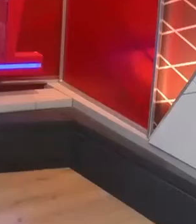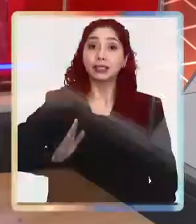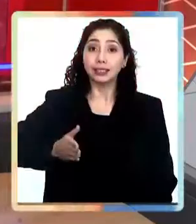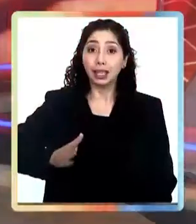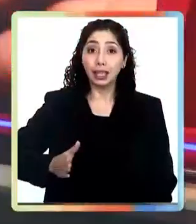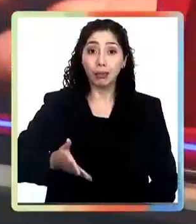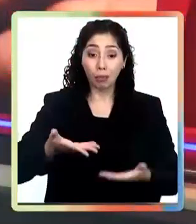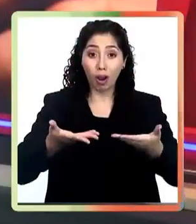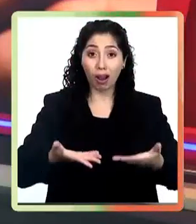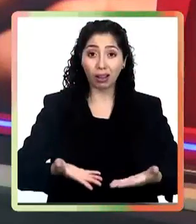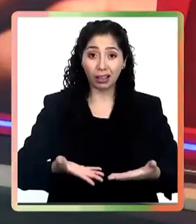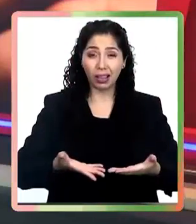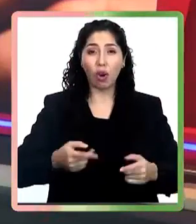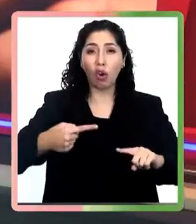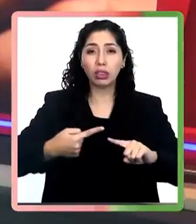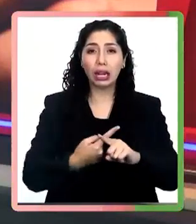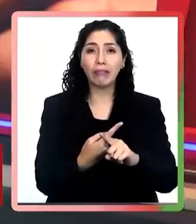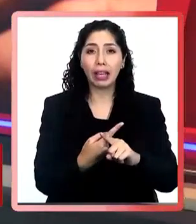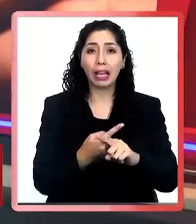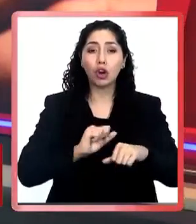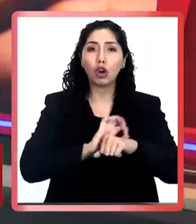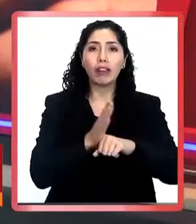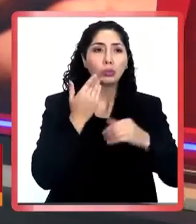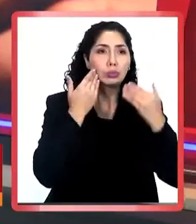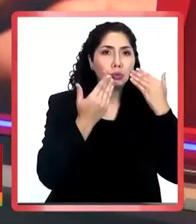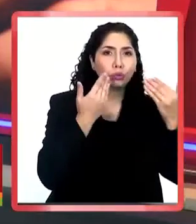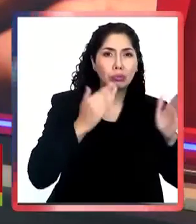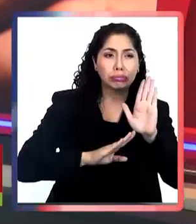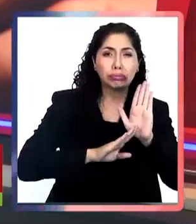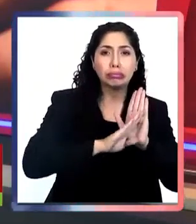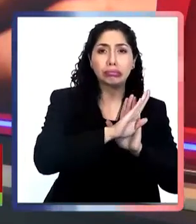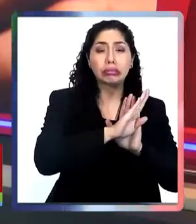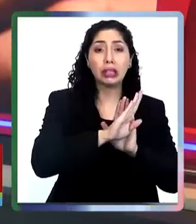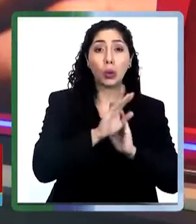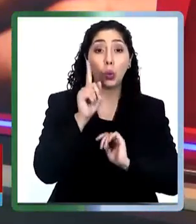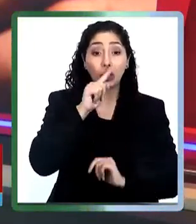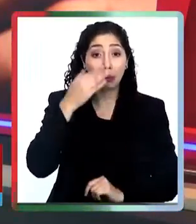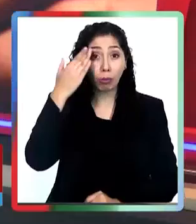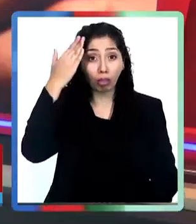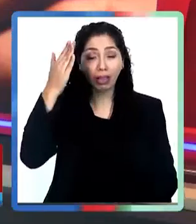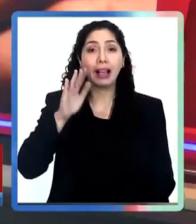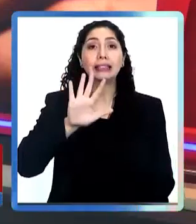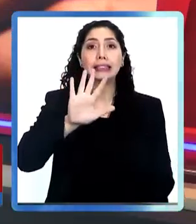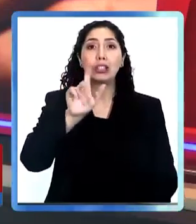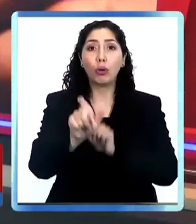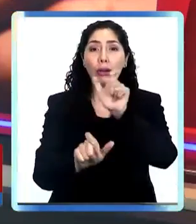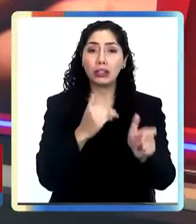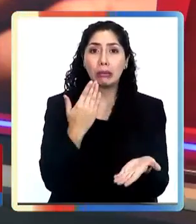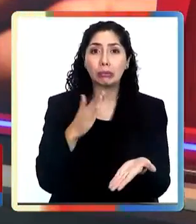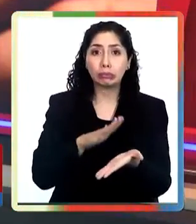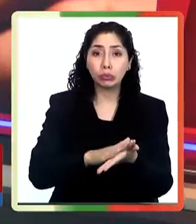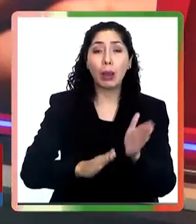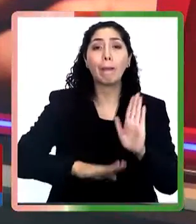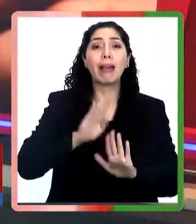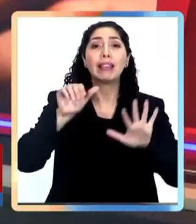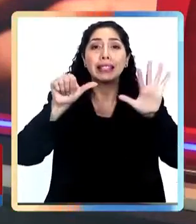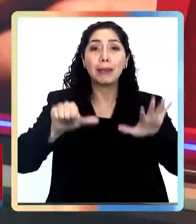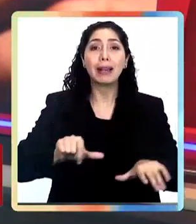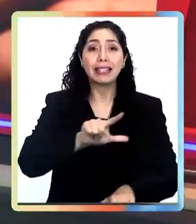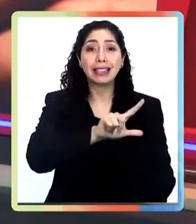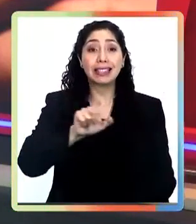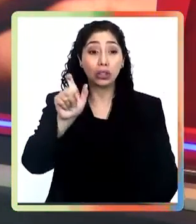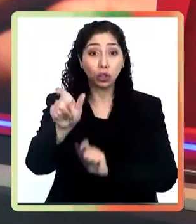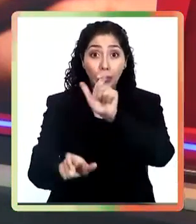seguimos en medio de esta quinta ola de contagios en el último día cinco personas fallecieron y se detectaron más de